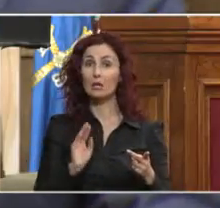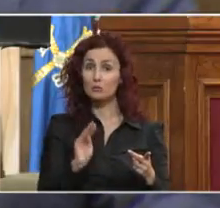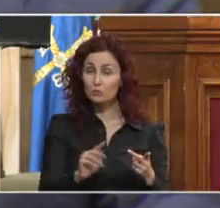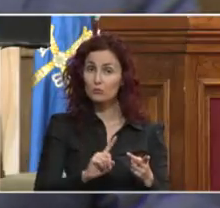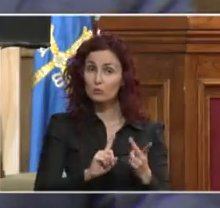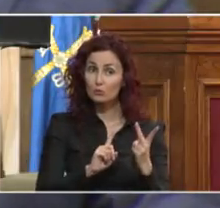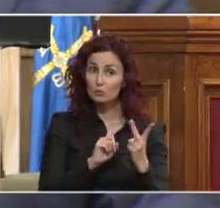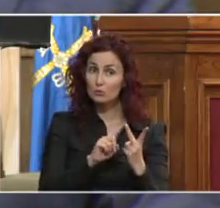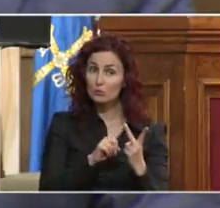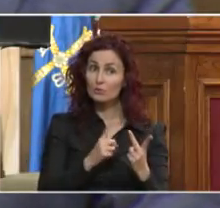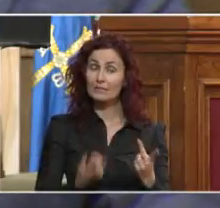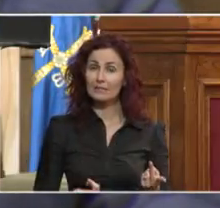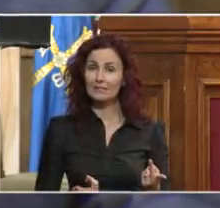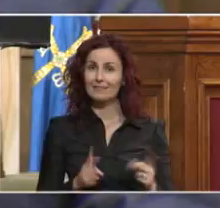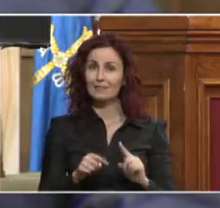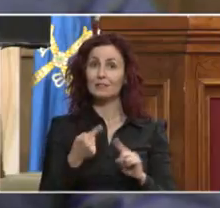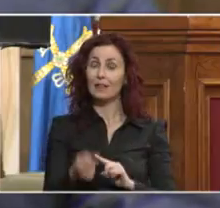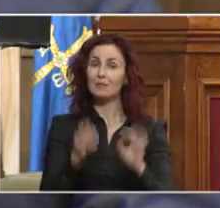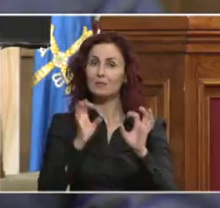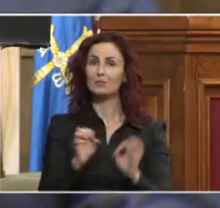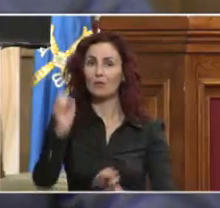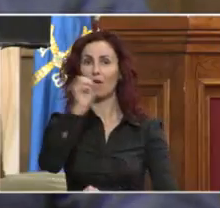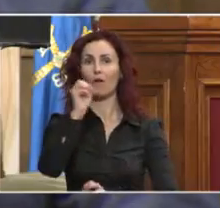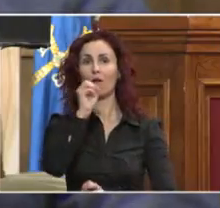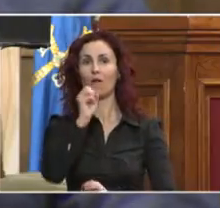iMilo, y luego el que cuenta la ópera.